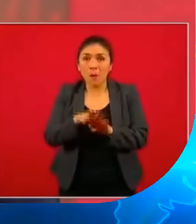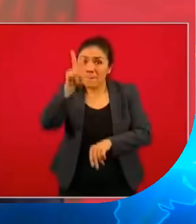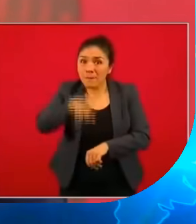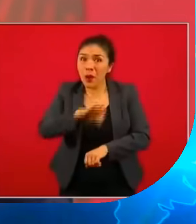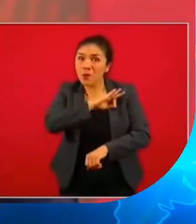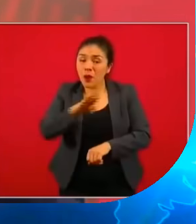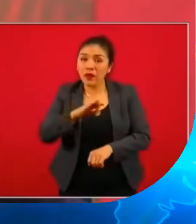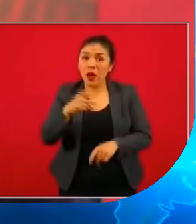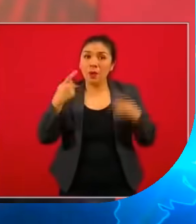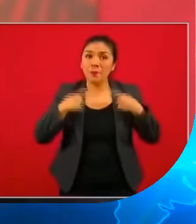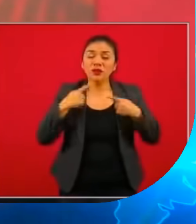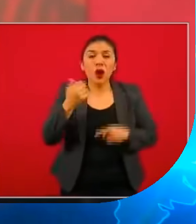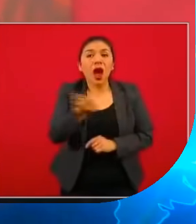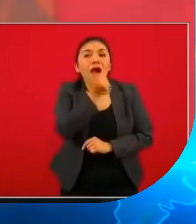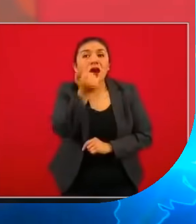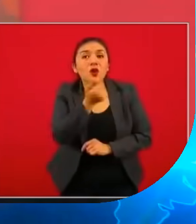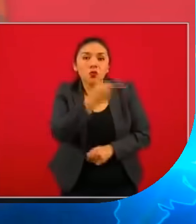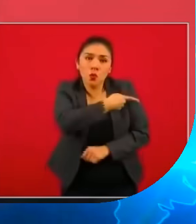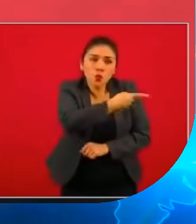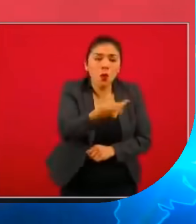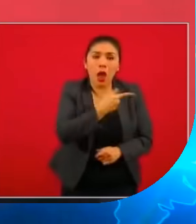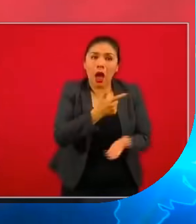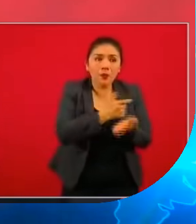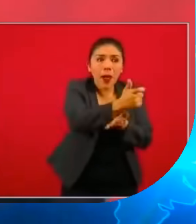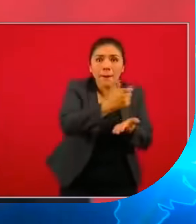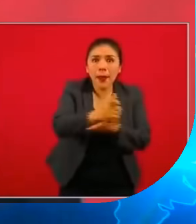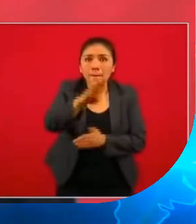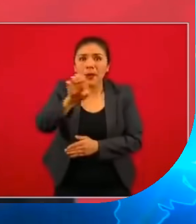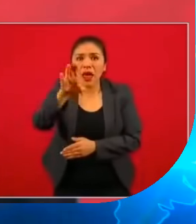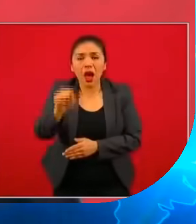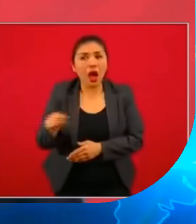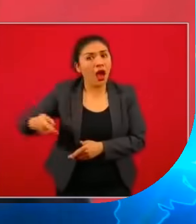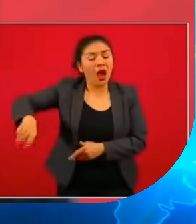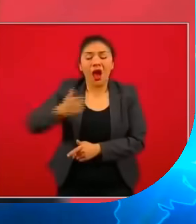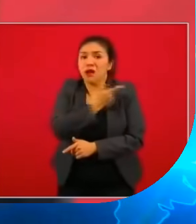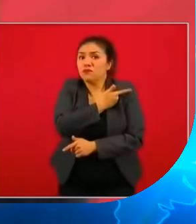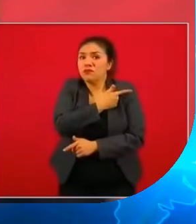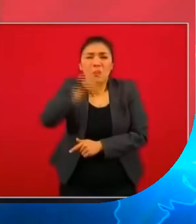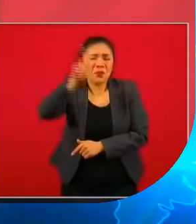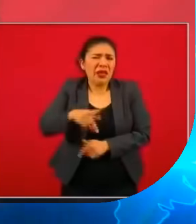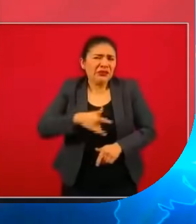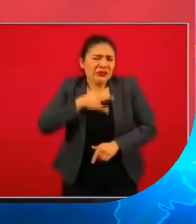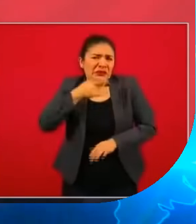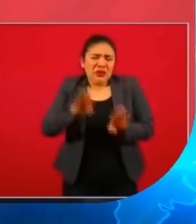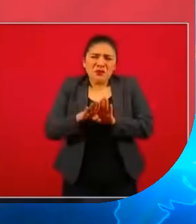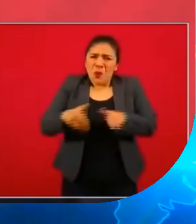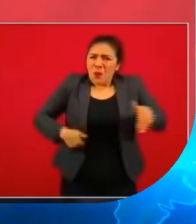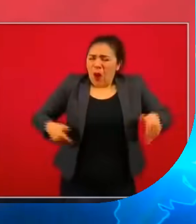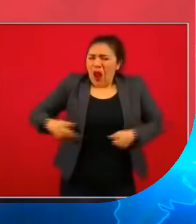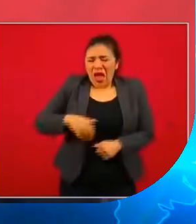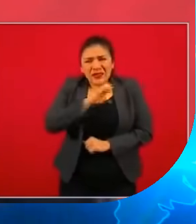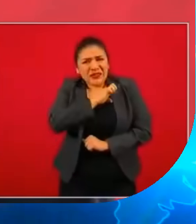los estudiantes pobres reciban becas. Les molesta hasta